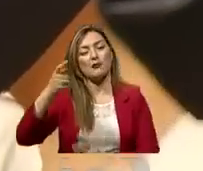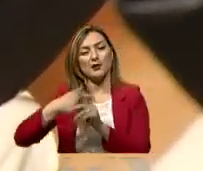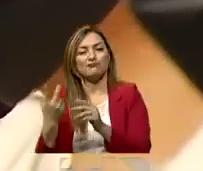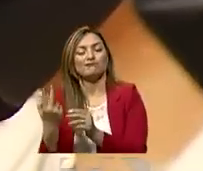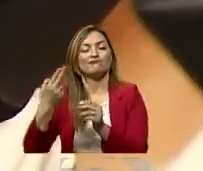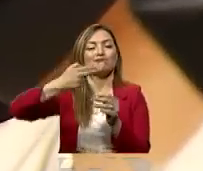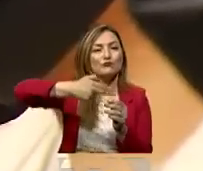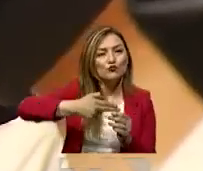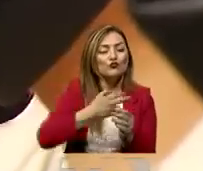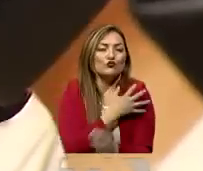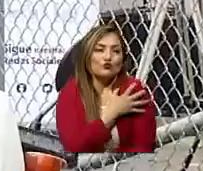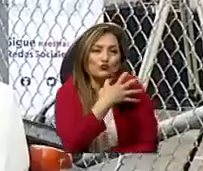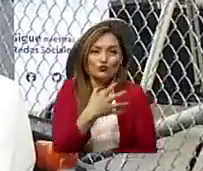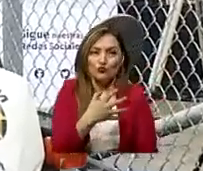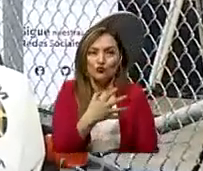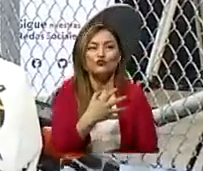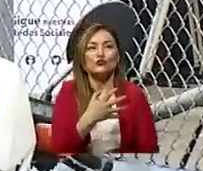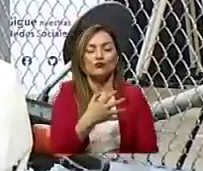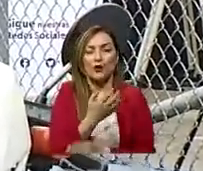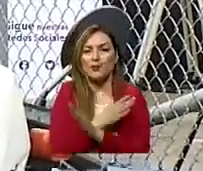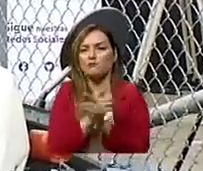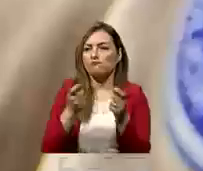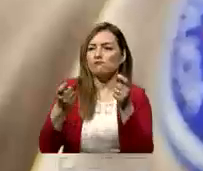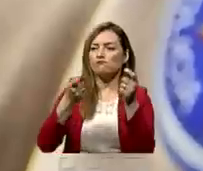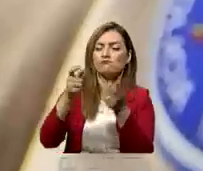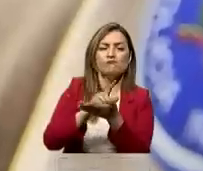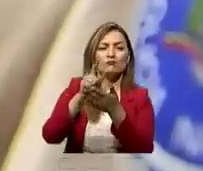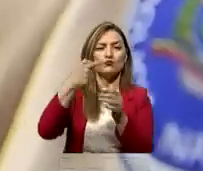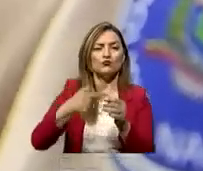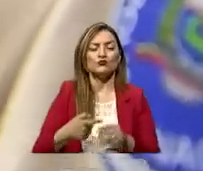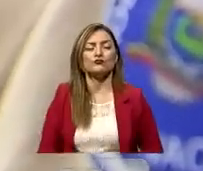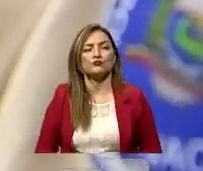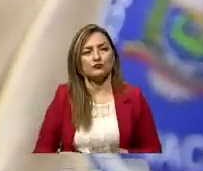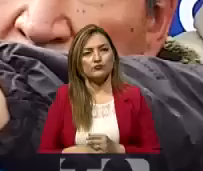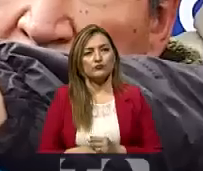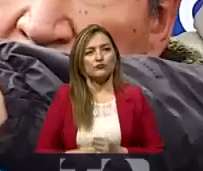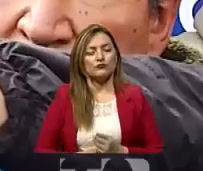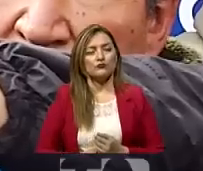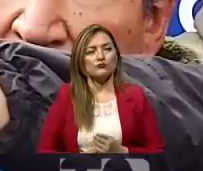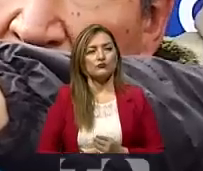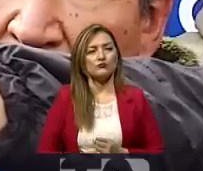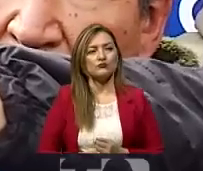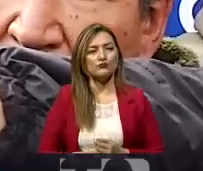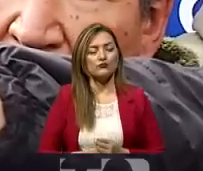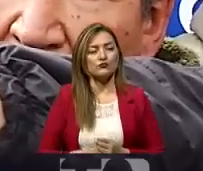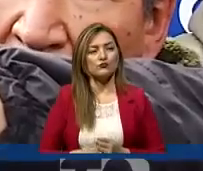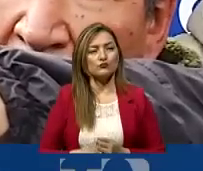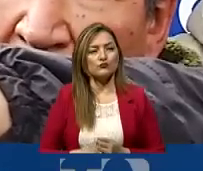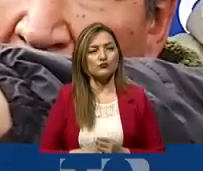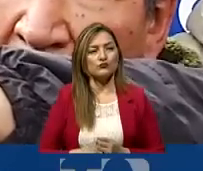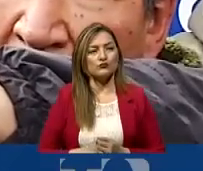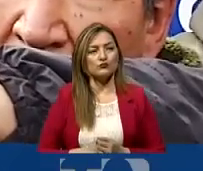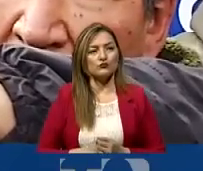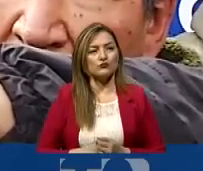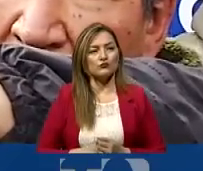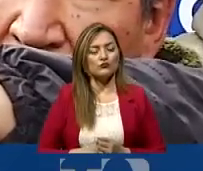institución para fortalecer el eje preventivo en todo el Distrito Metropolitano de Quito. El propósito es que estén habilitadas